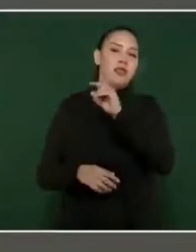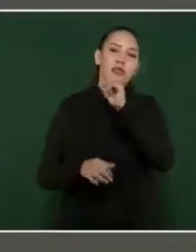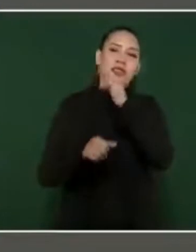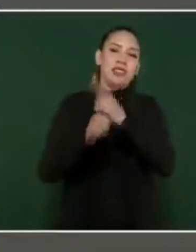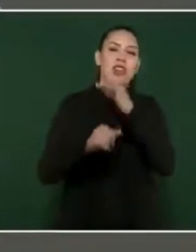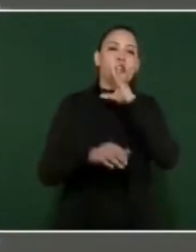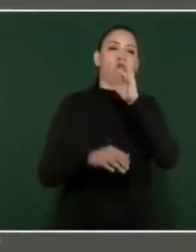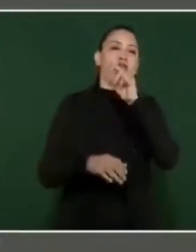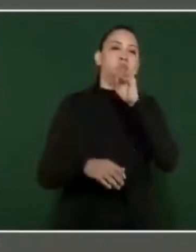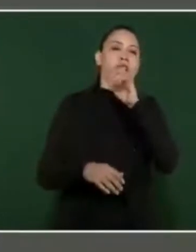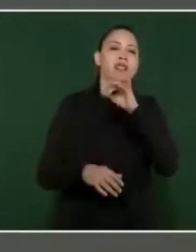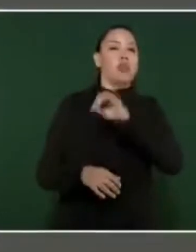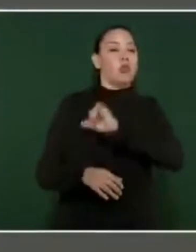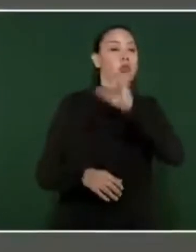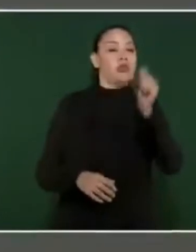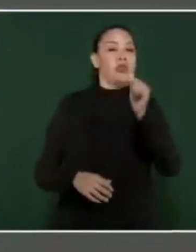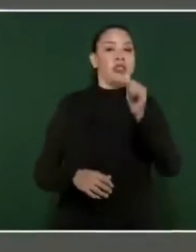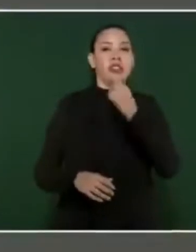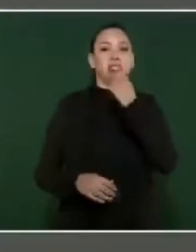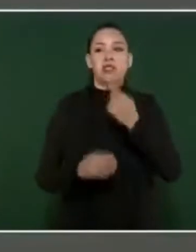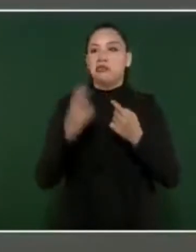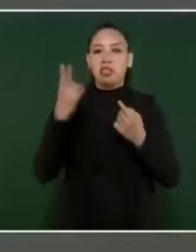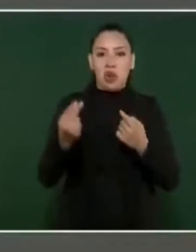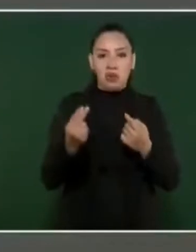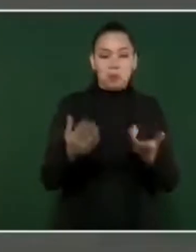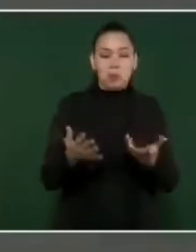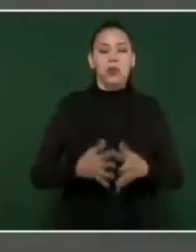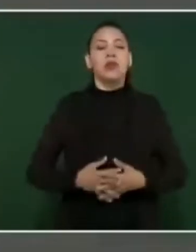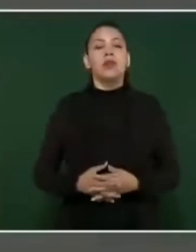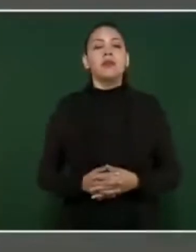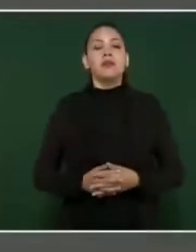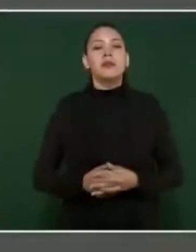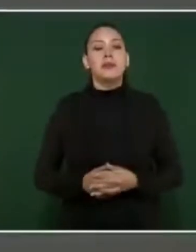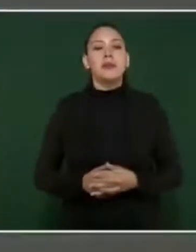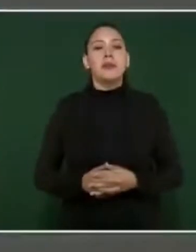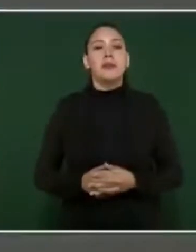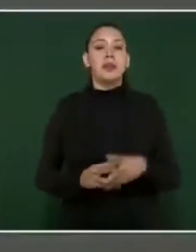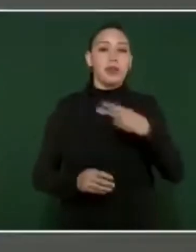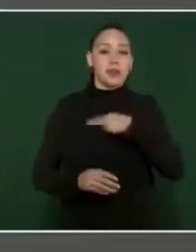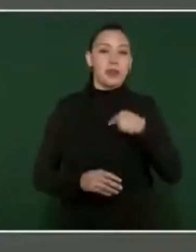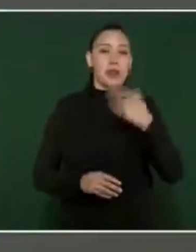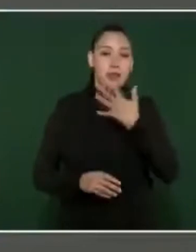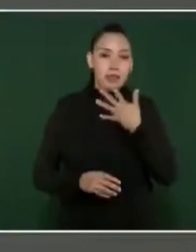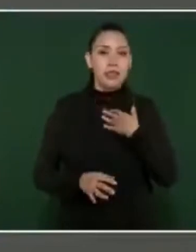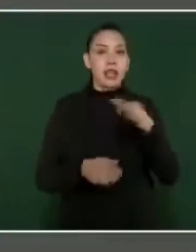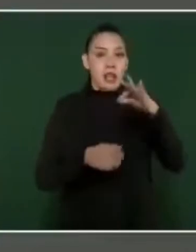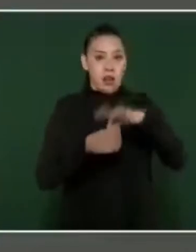Teníamos el voto del Tesoro y el voto del Departamento de Estado.